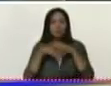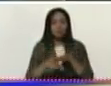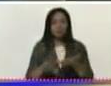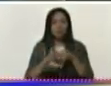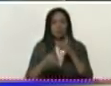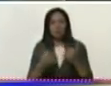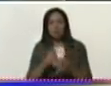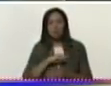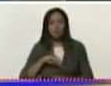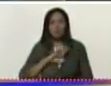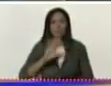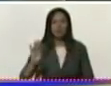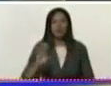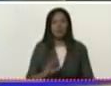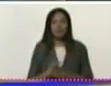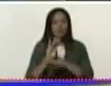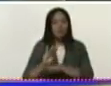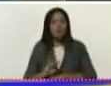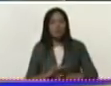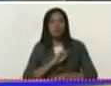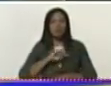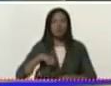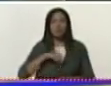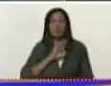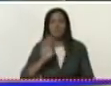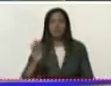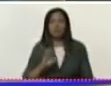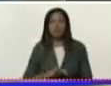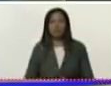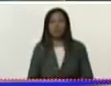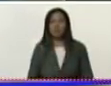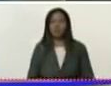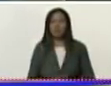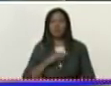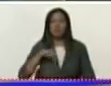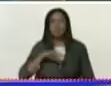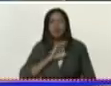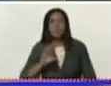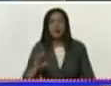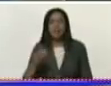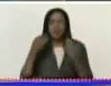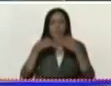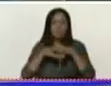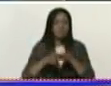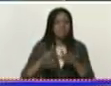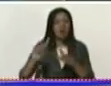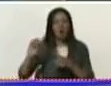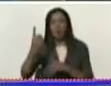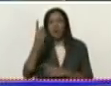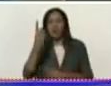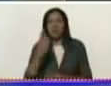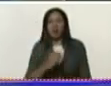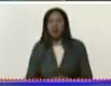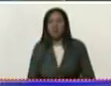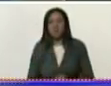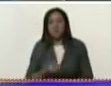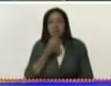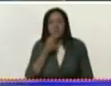para nuestra patria, la protección de nuestra patria. Nuestra patria es una patria bendita, única,